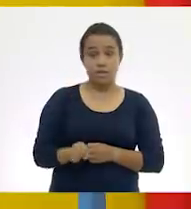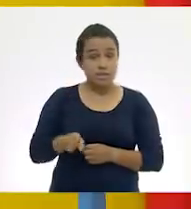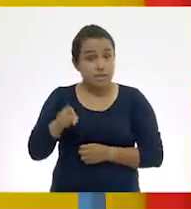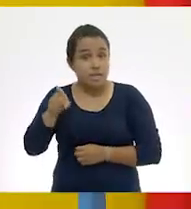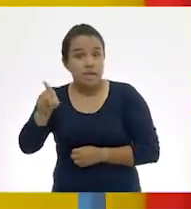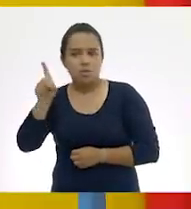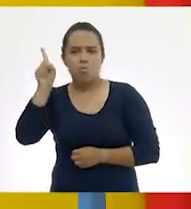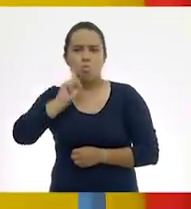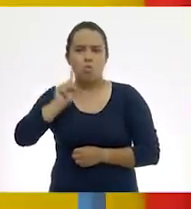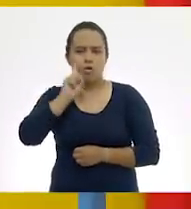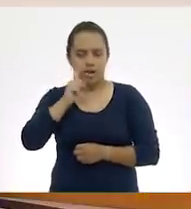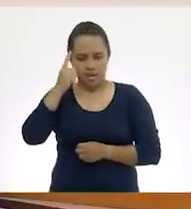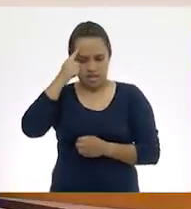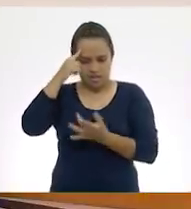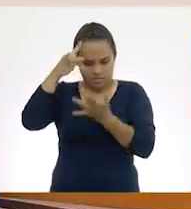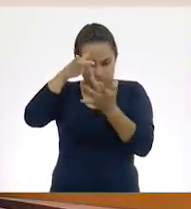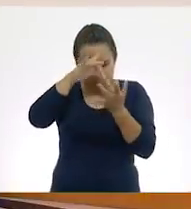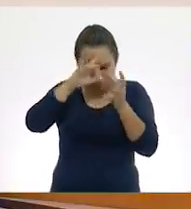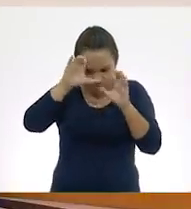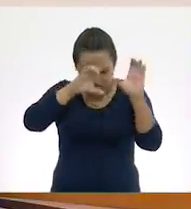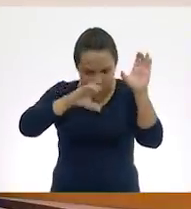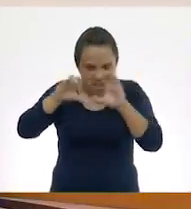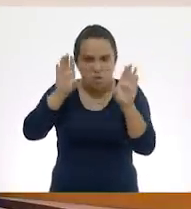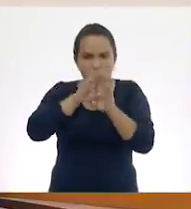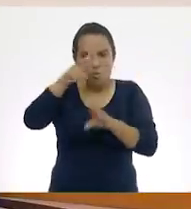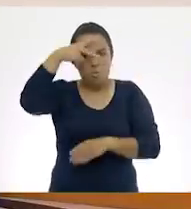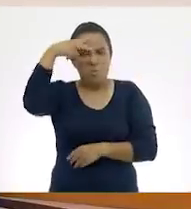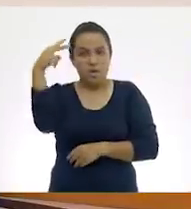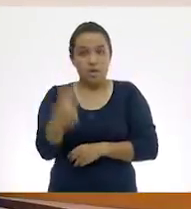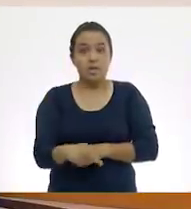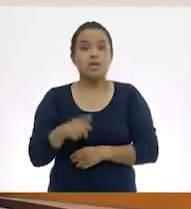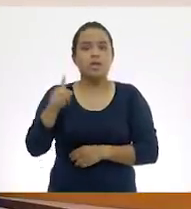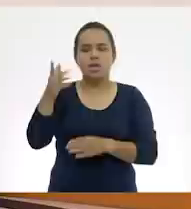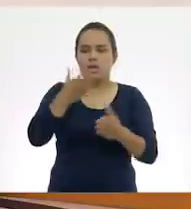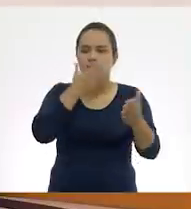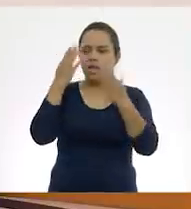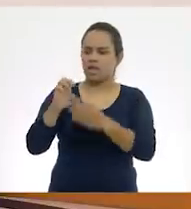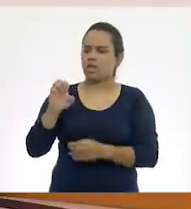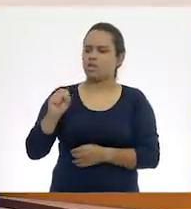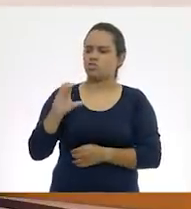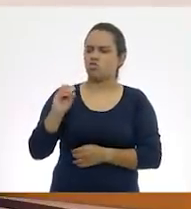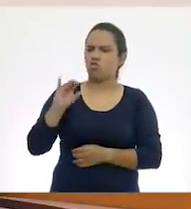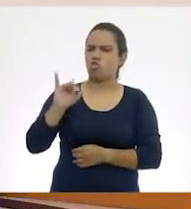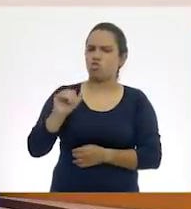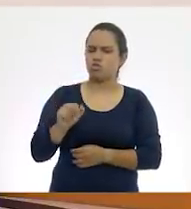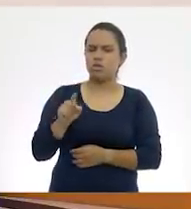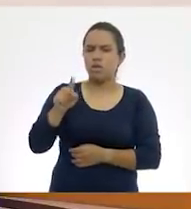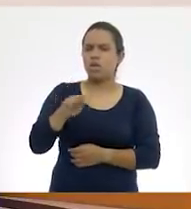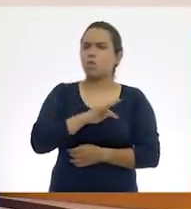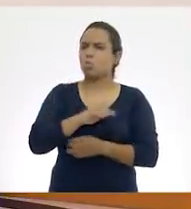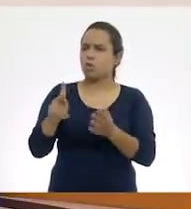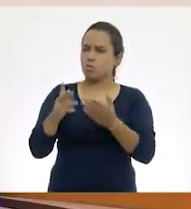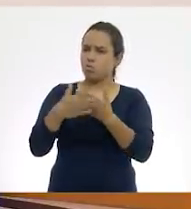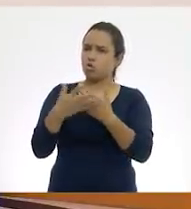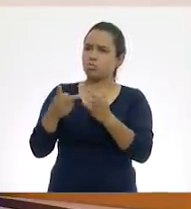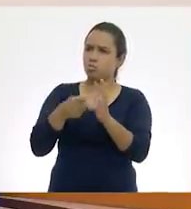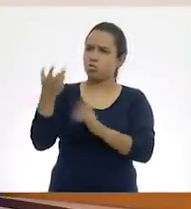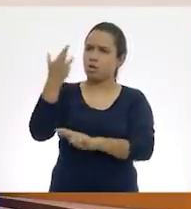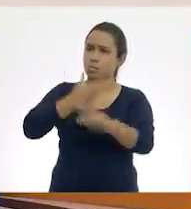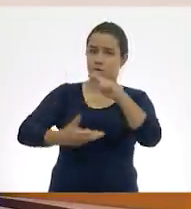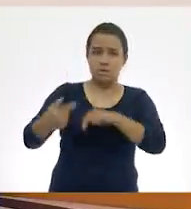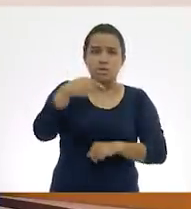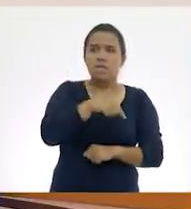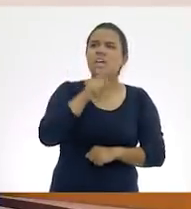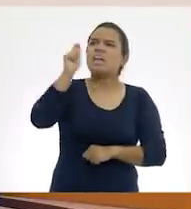una neuropsicóloga mexicana que está estudiando en Escocia para poder regresar aquí y decirnos todo lo que